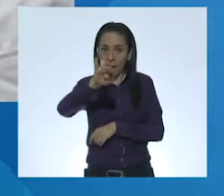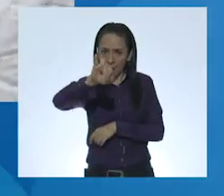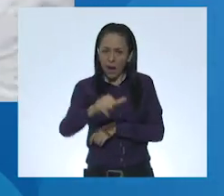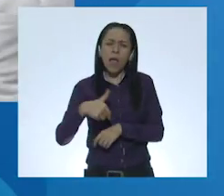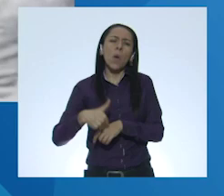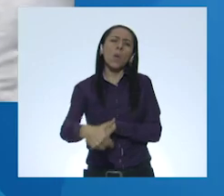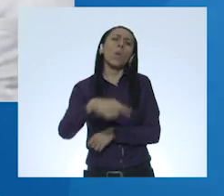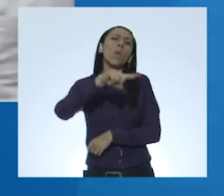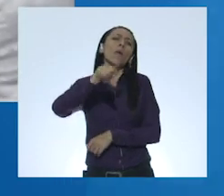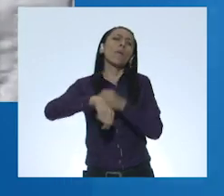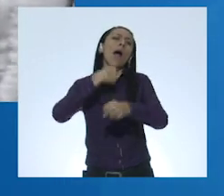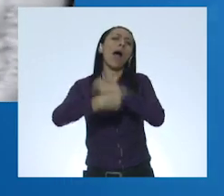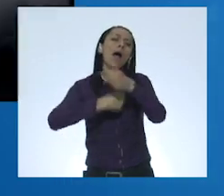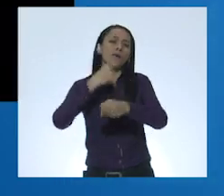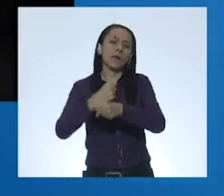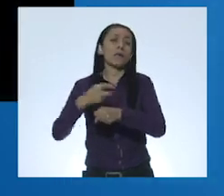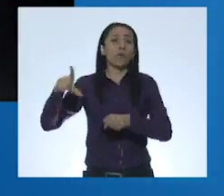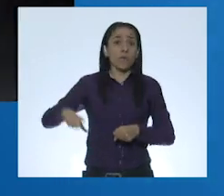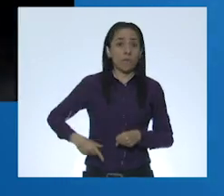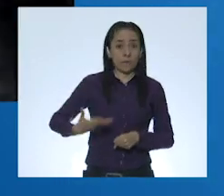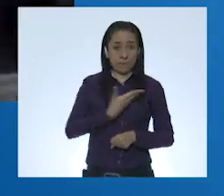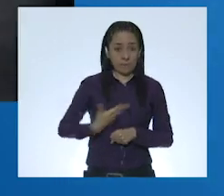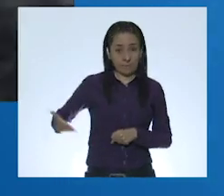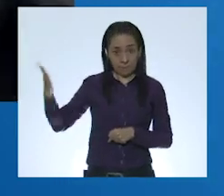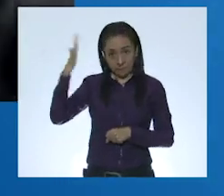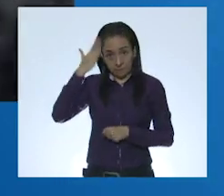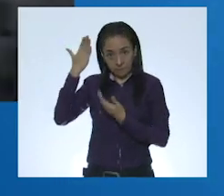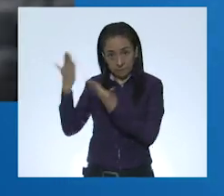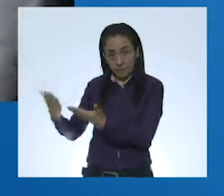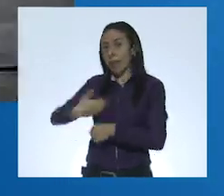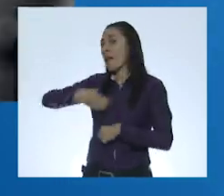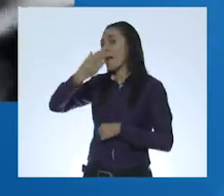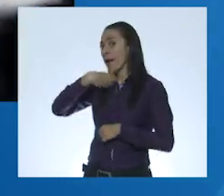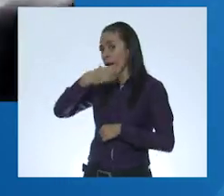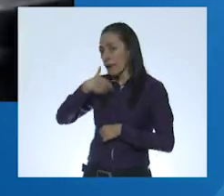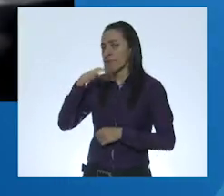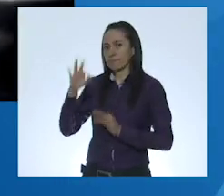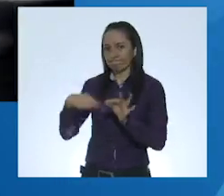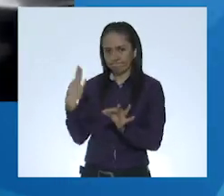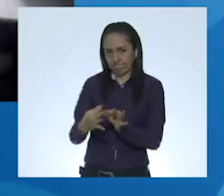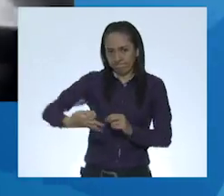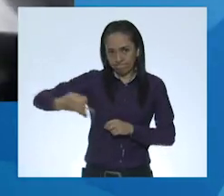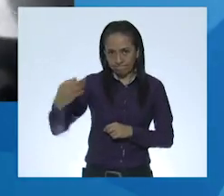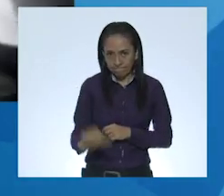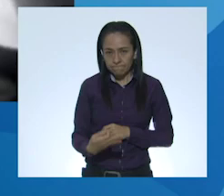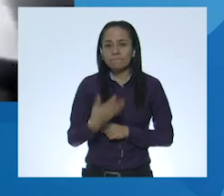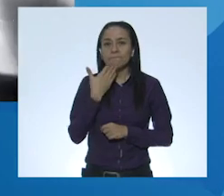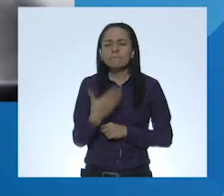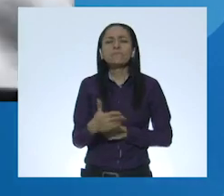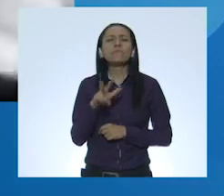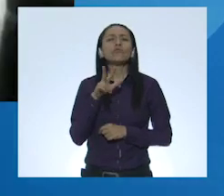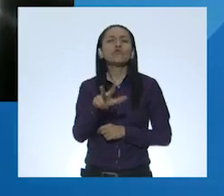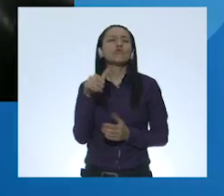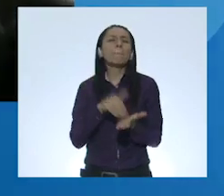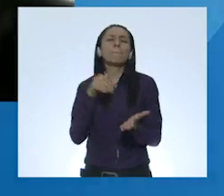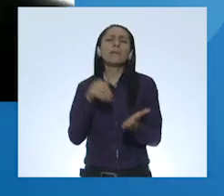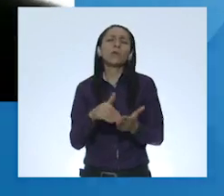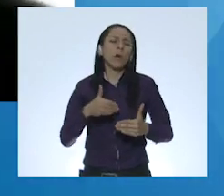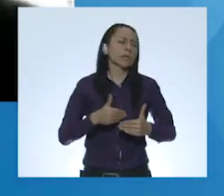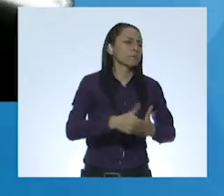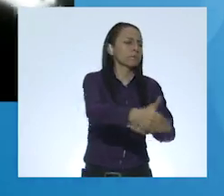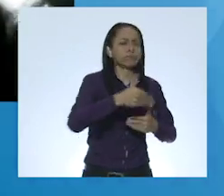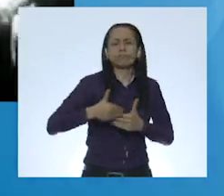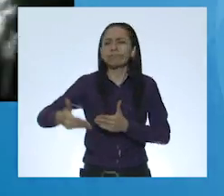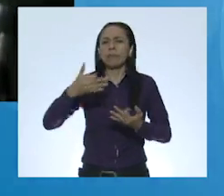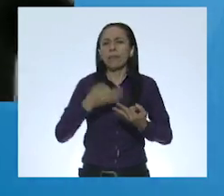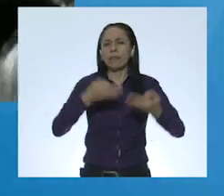el gobierno de Lázaro Cárdenas que ésta se hizo efectiva y se repartieron más de 18 millones de hectáreas al tiempo